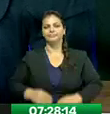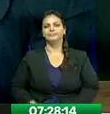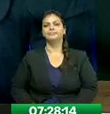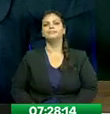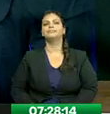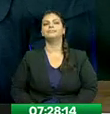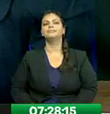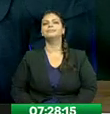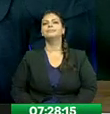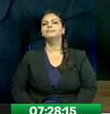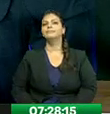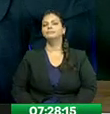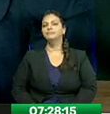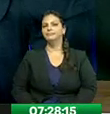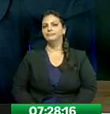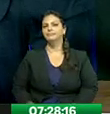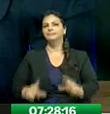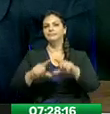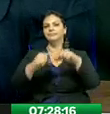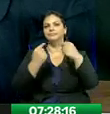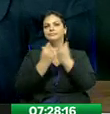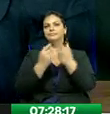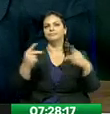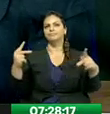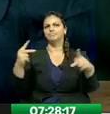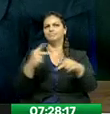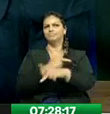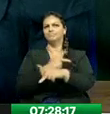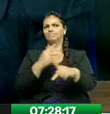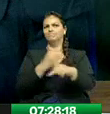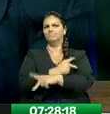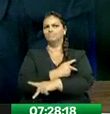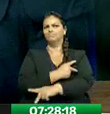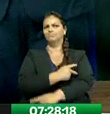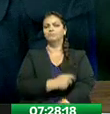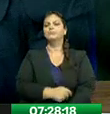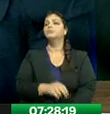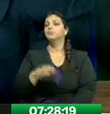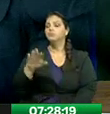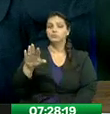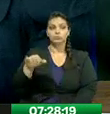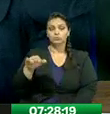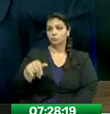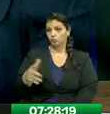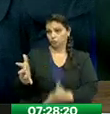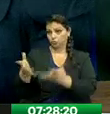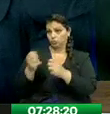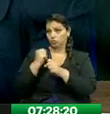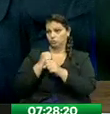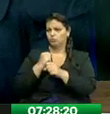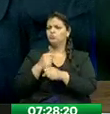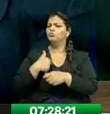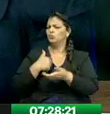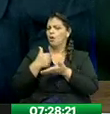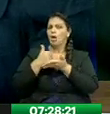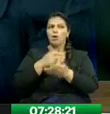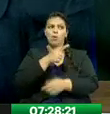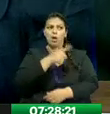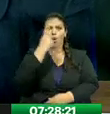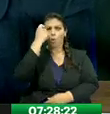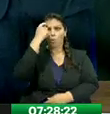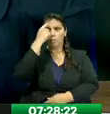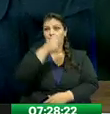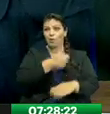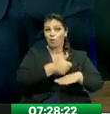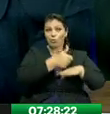desarticulan a una supuesta organización delictiva dedicada a ofertar puestos de trabajo en diferentes instituciones del Estado.